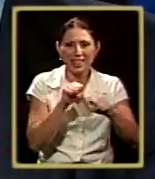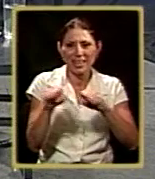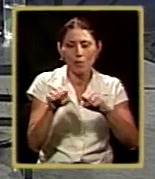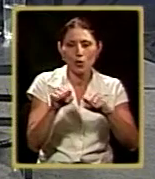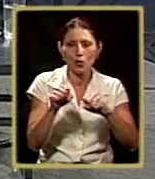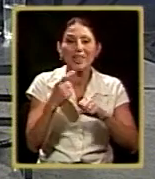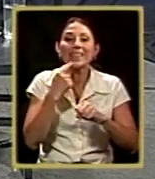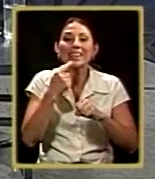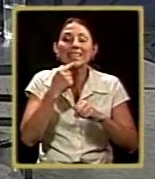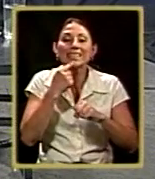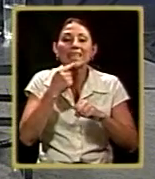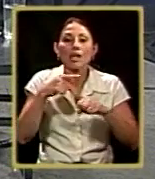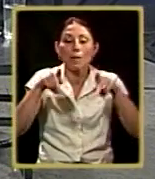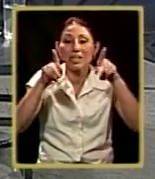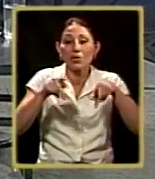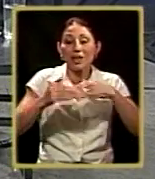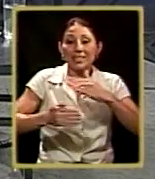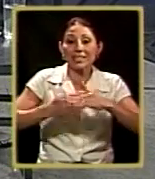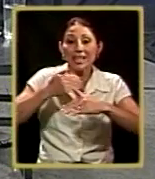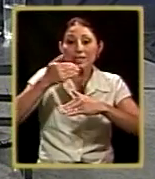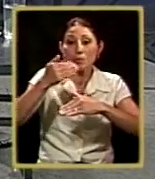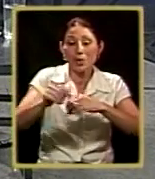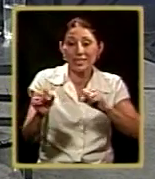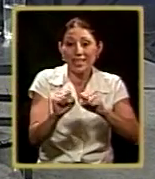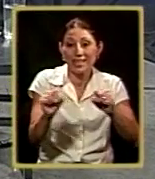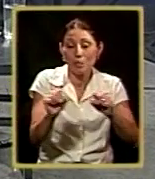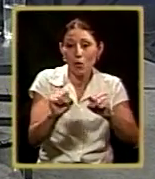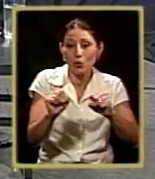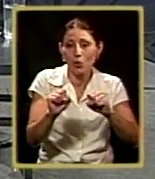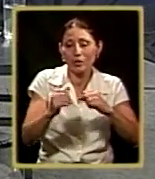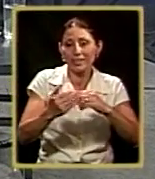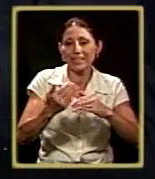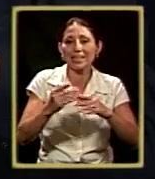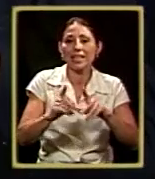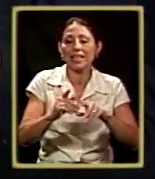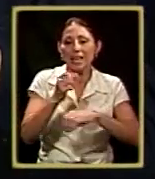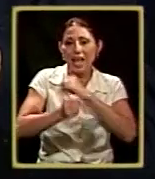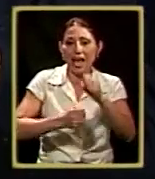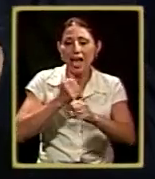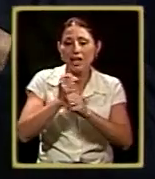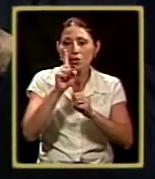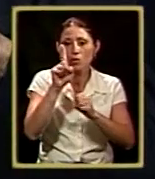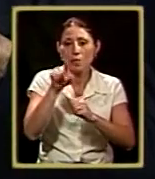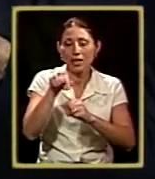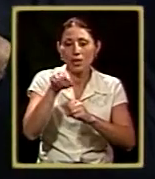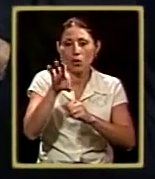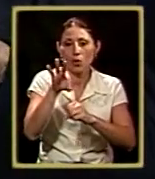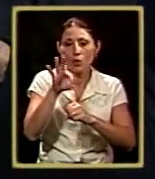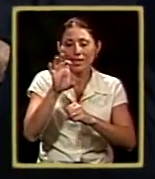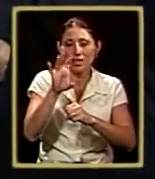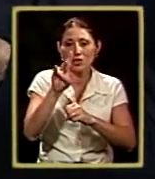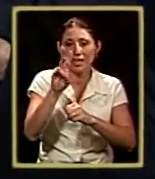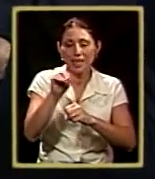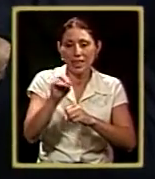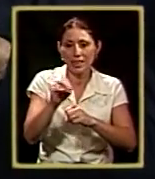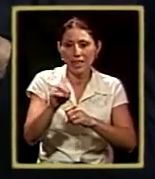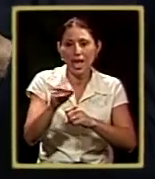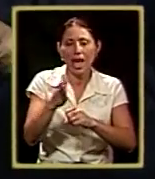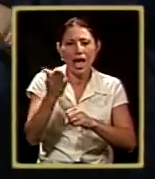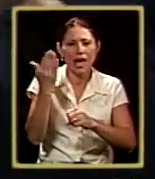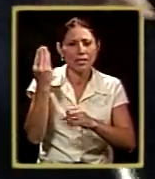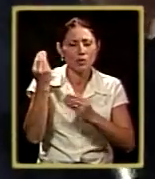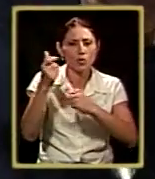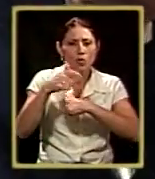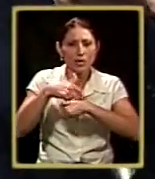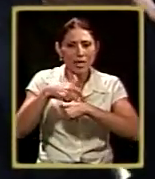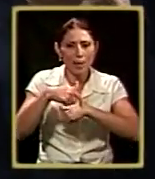estuvo después del terremoto, y el terremoto es de los 70s, entonces hace mucho tiempo,